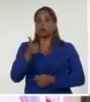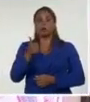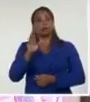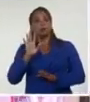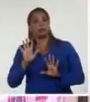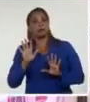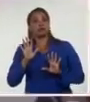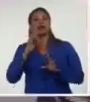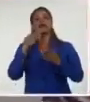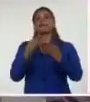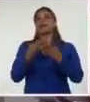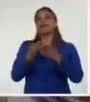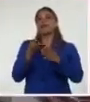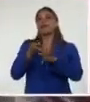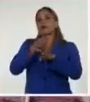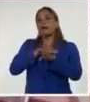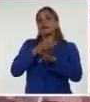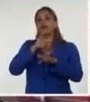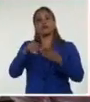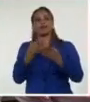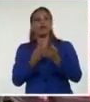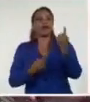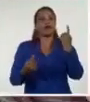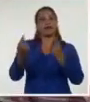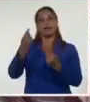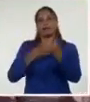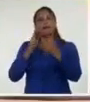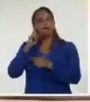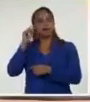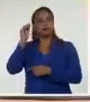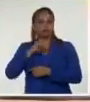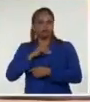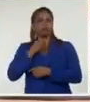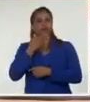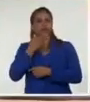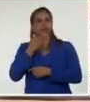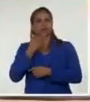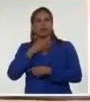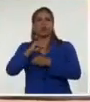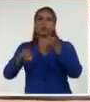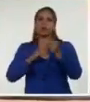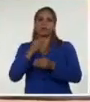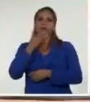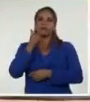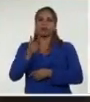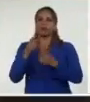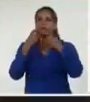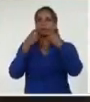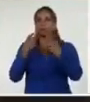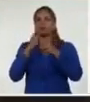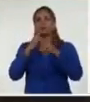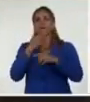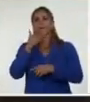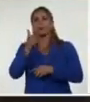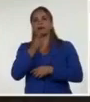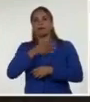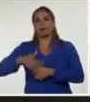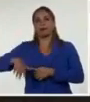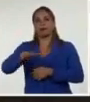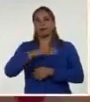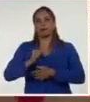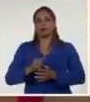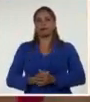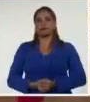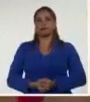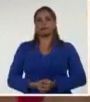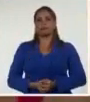no nos da diaria debe ser días alternos, pero tenemos la seguridad que, de que va a ser una transformación muy importante en el sistema de abasto en el municipio.